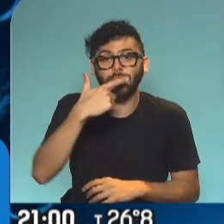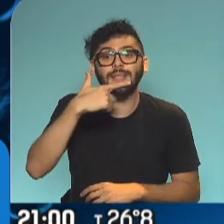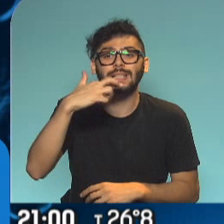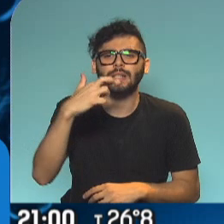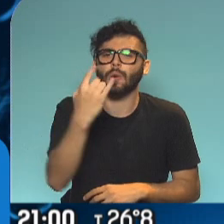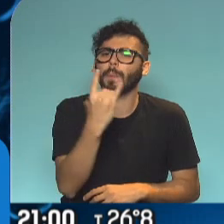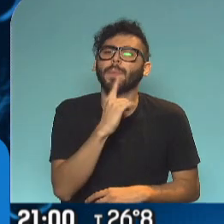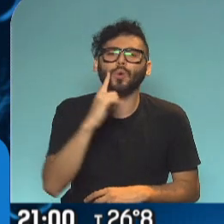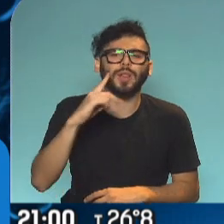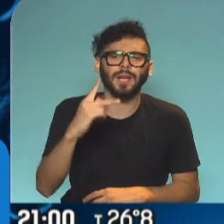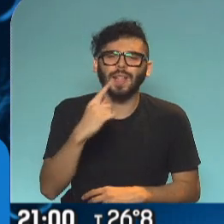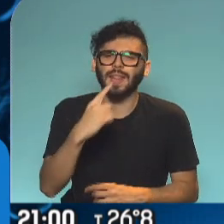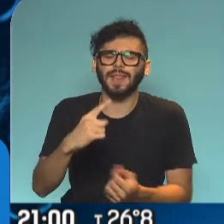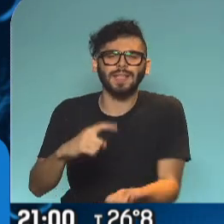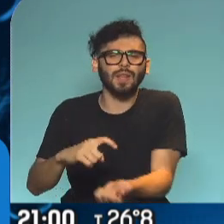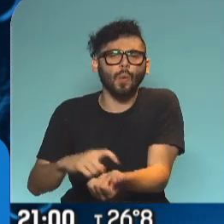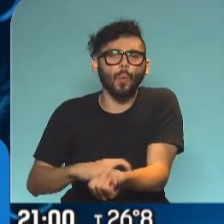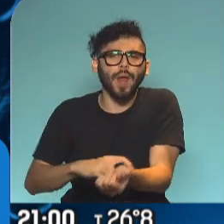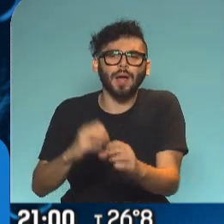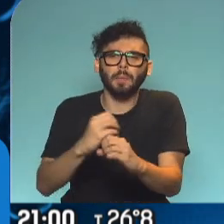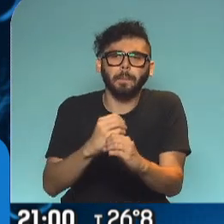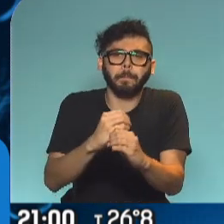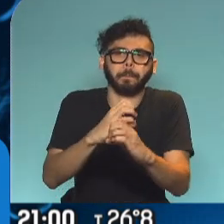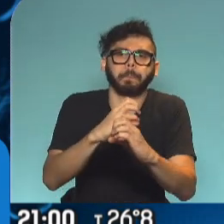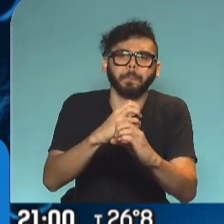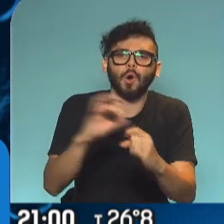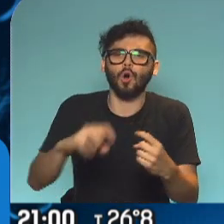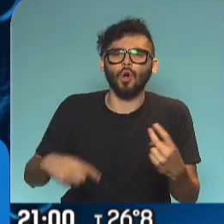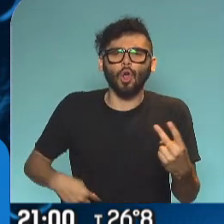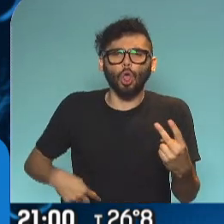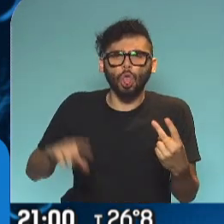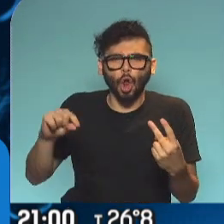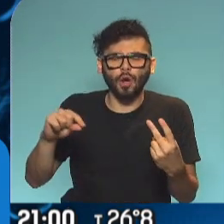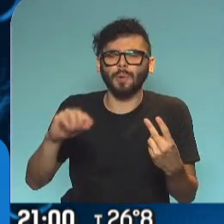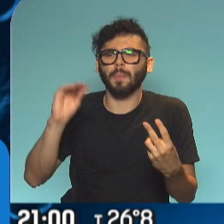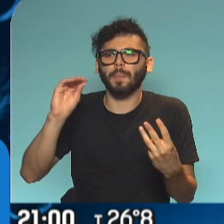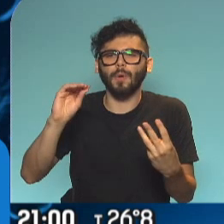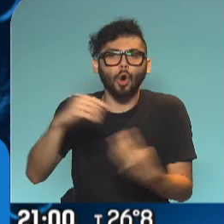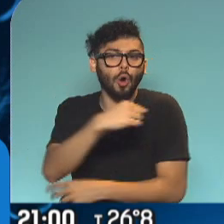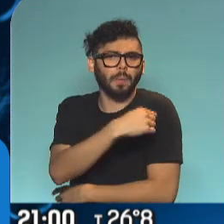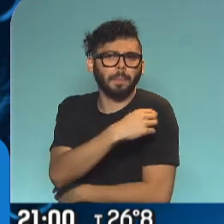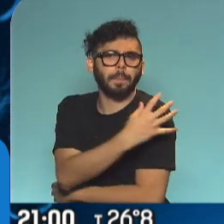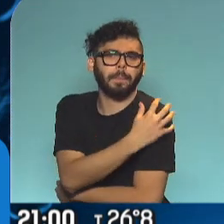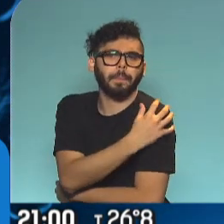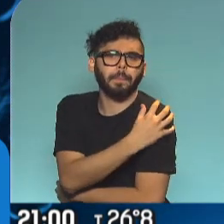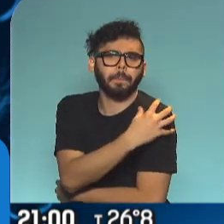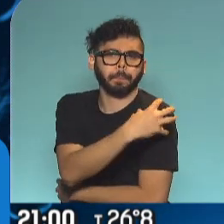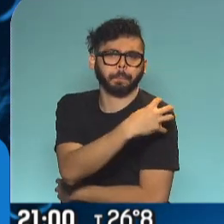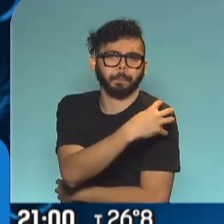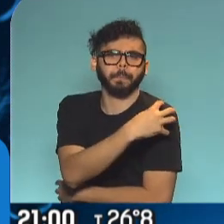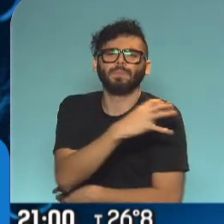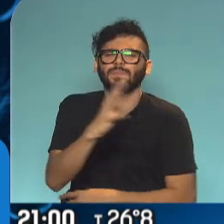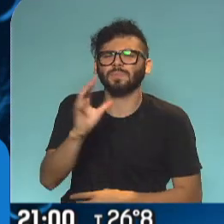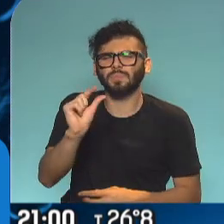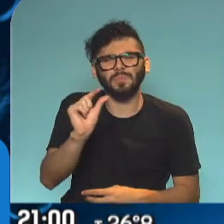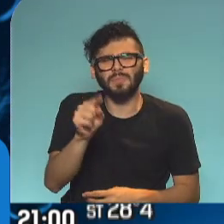cólico renal, trombosis venosa profunda y un absceso en el miembro, se hizo la inyección. O sea que son efectos